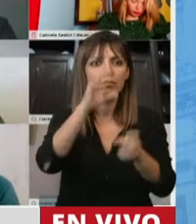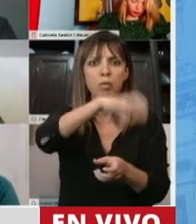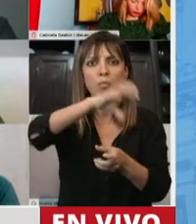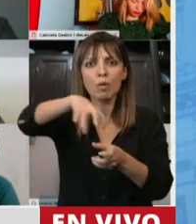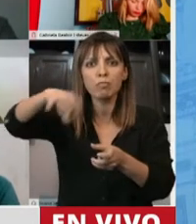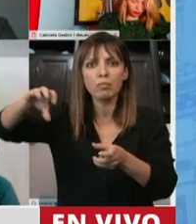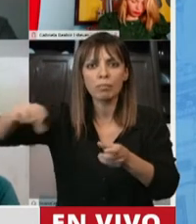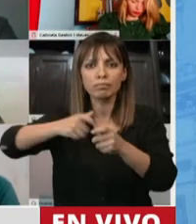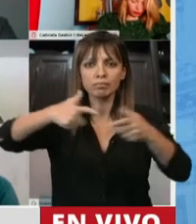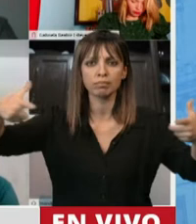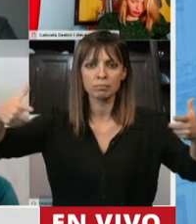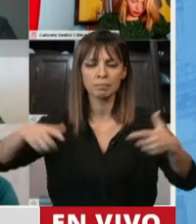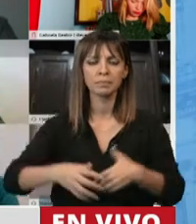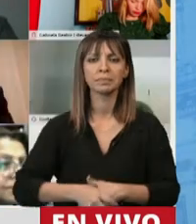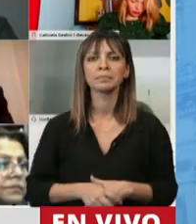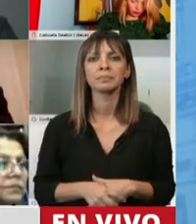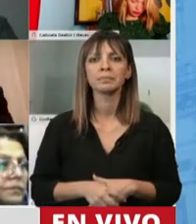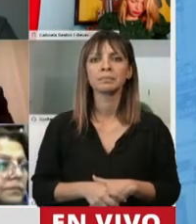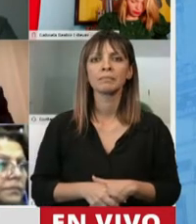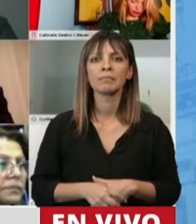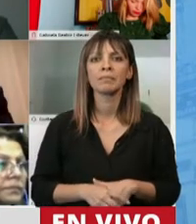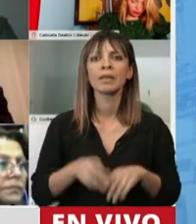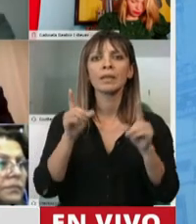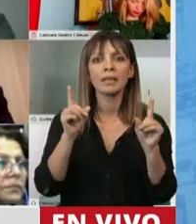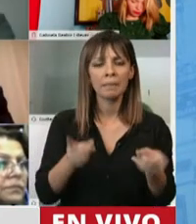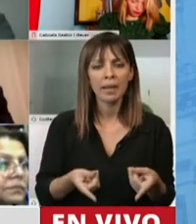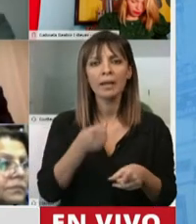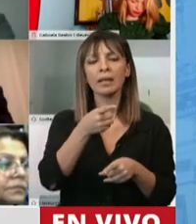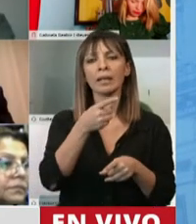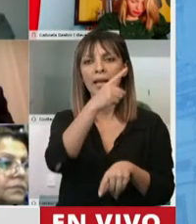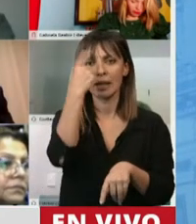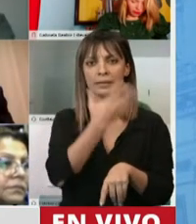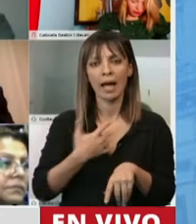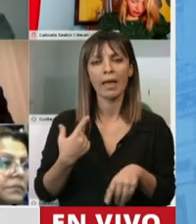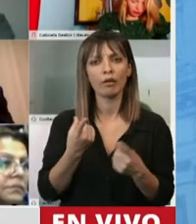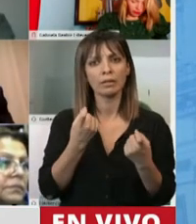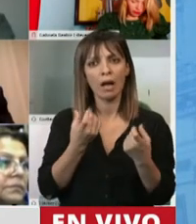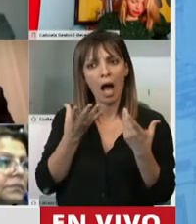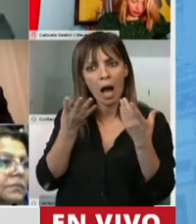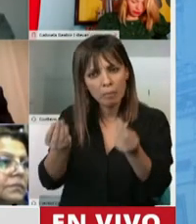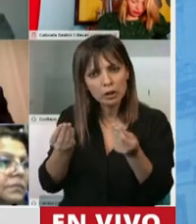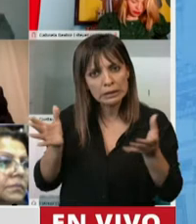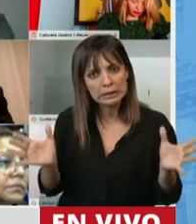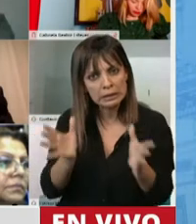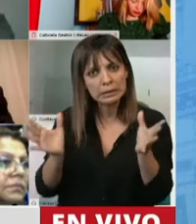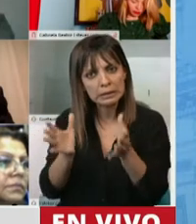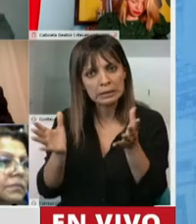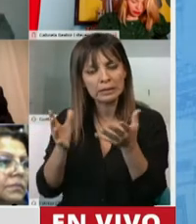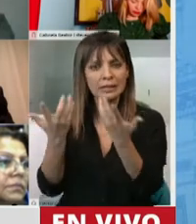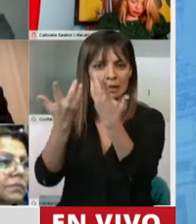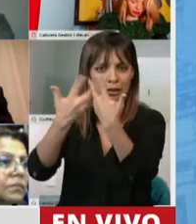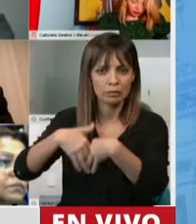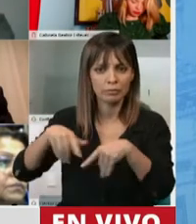de trabajo creados. Si bien es necesario que el Estado continúe apoyando al sector informático como lo ha hecho